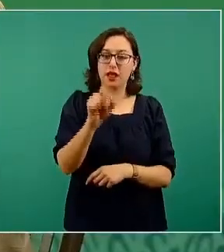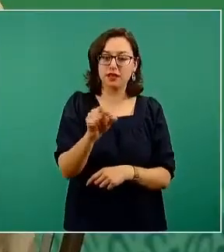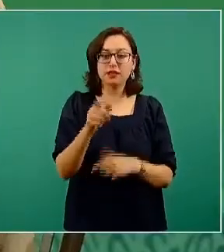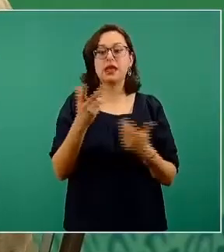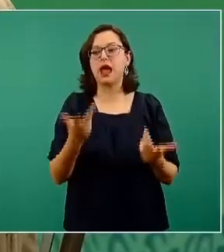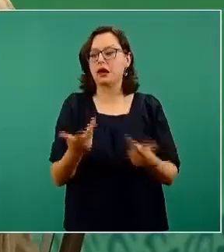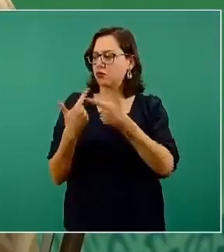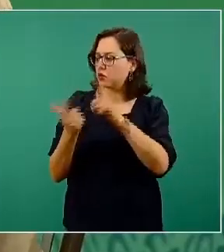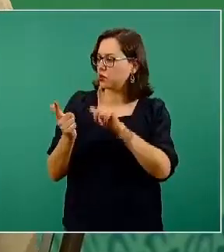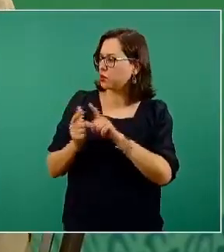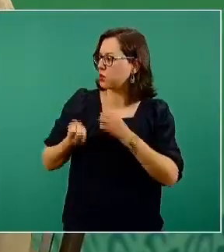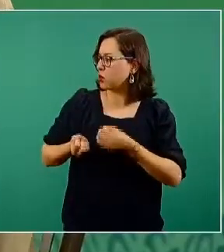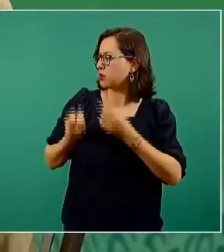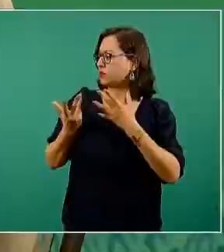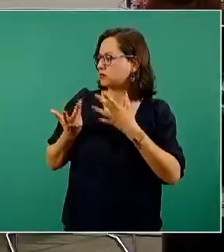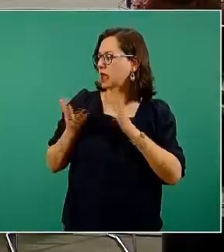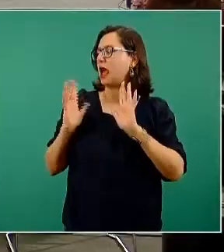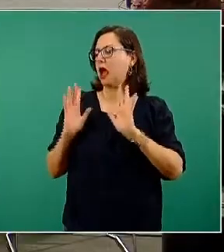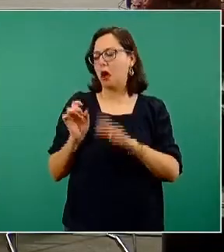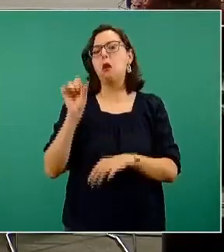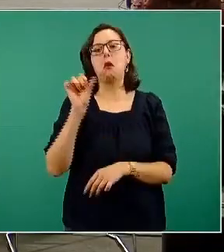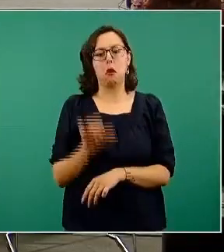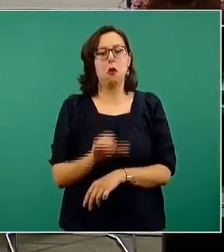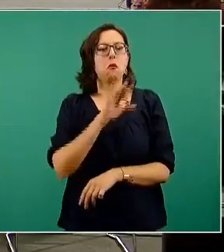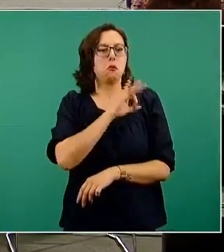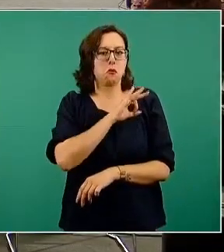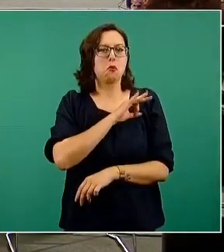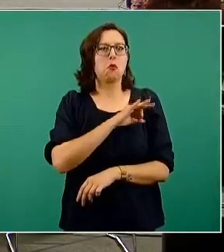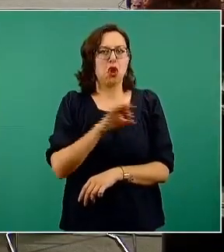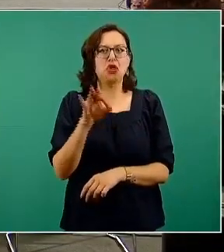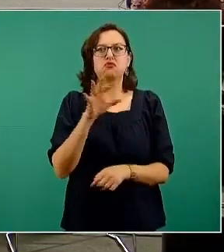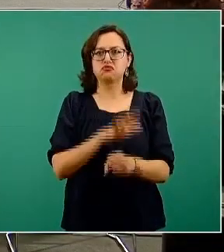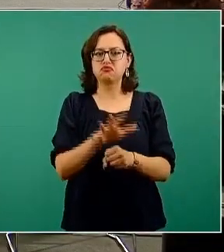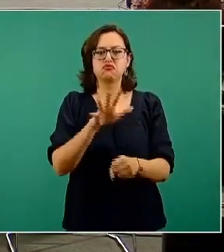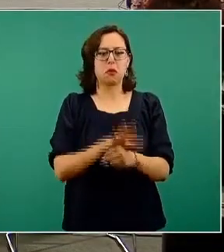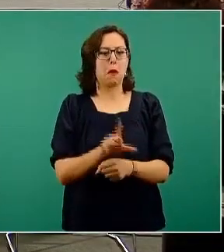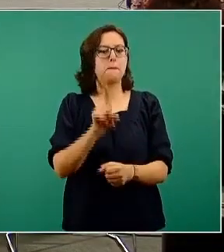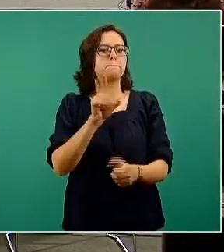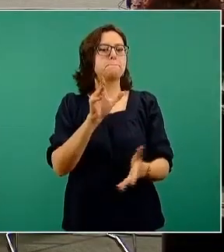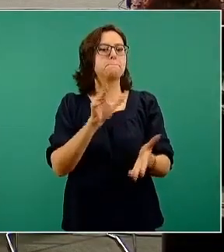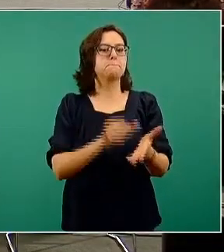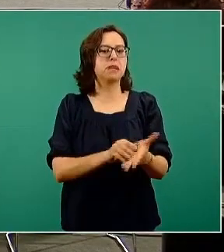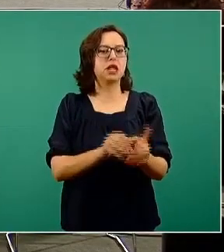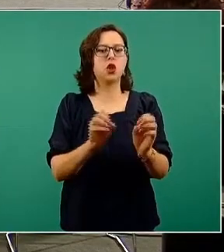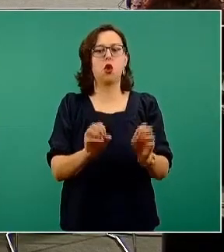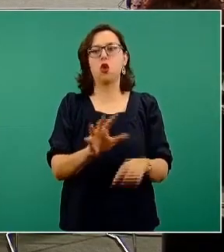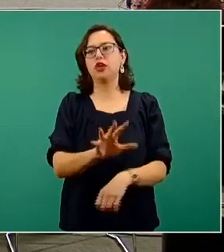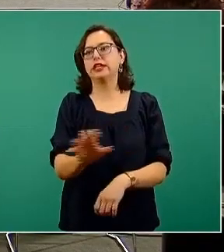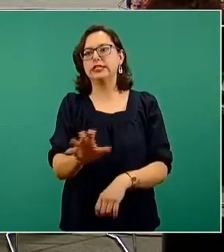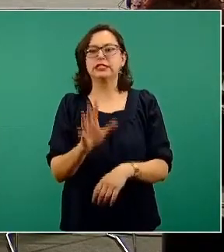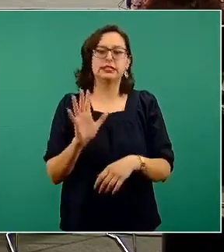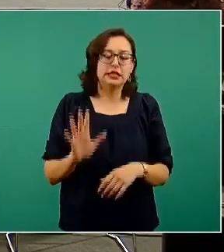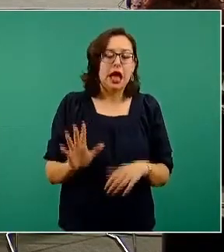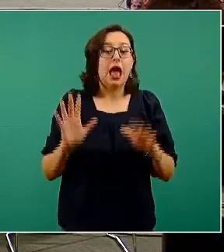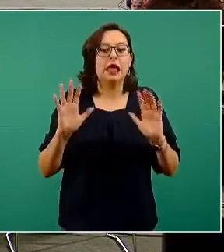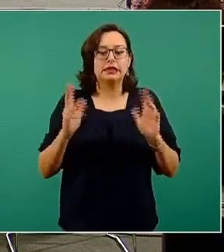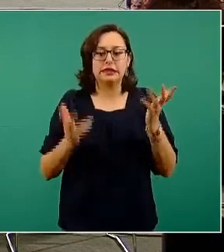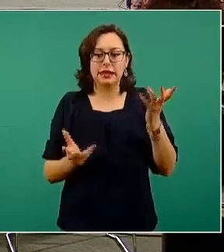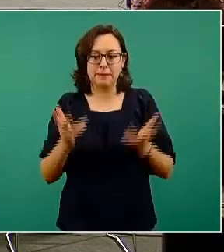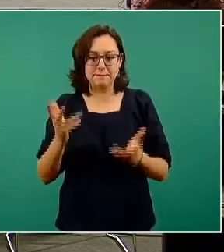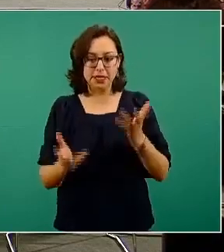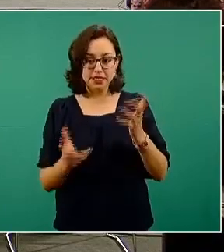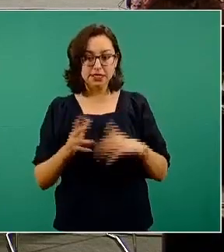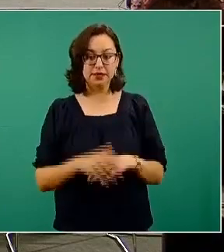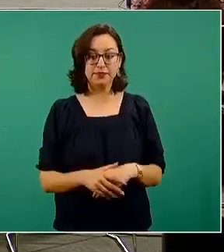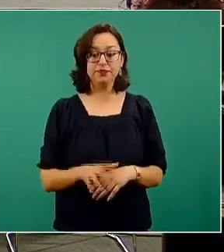puede calcular rápidamente, el día de hoy voy a poder poner 1000 o 500 y saber que las primeras 500